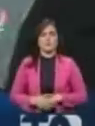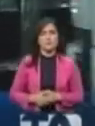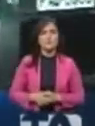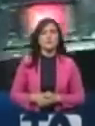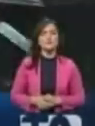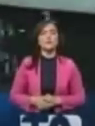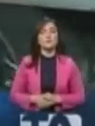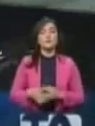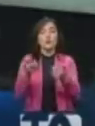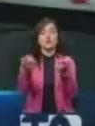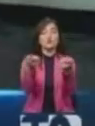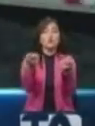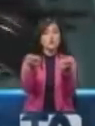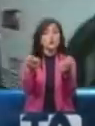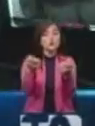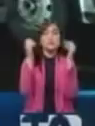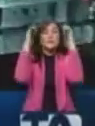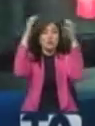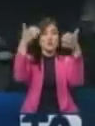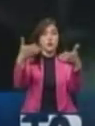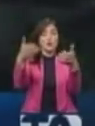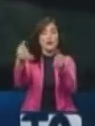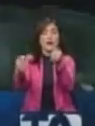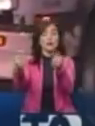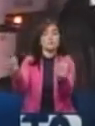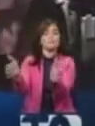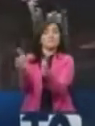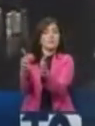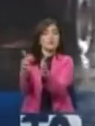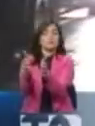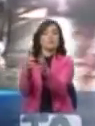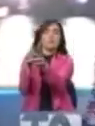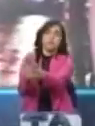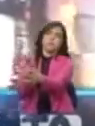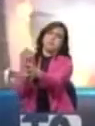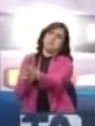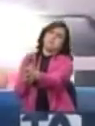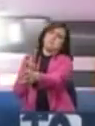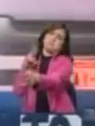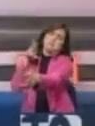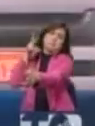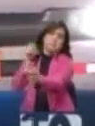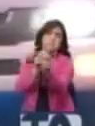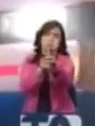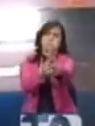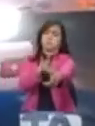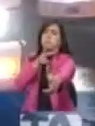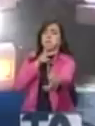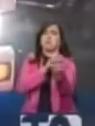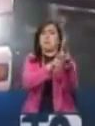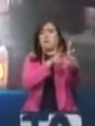El transporte de pasajeros, el pesado y los carros livianos, incluso llegaron a hacer tres interminables filas.